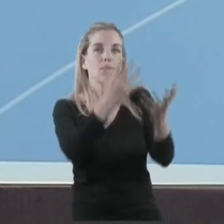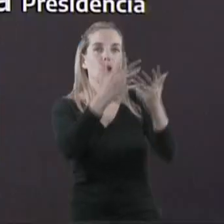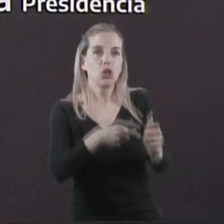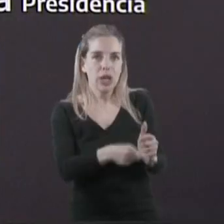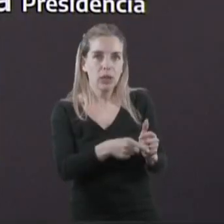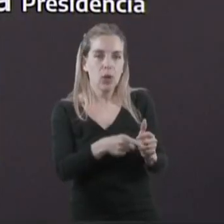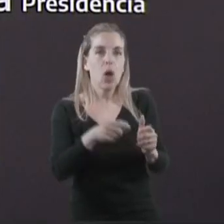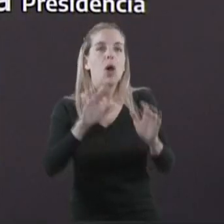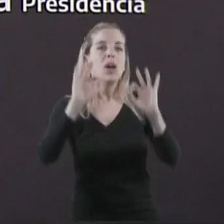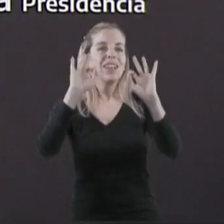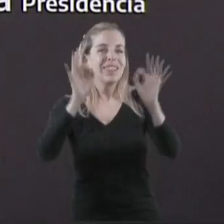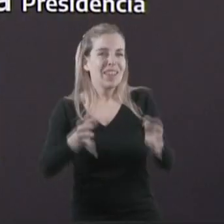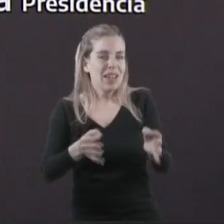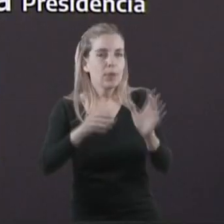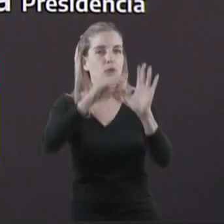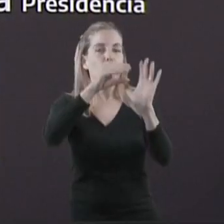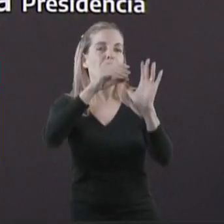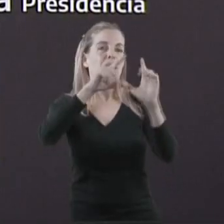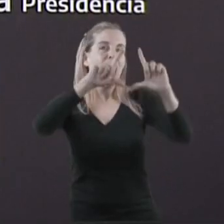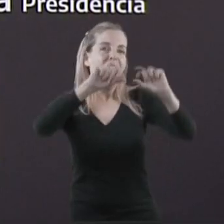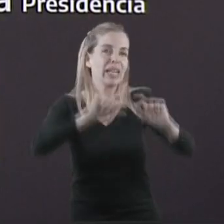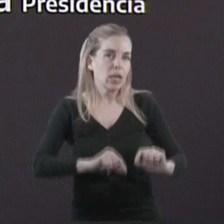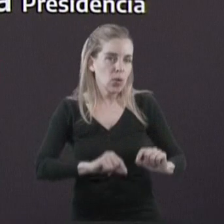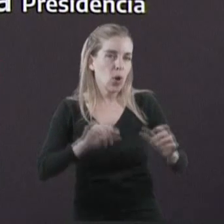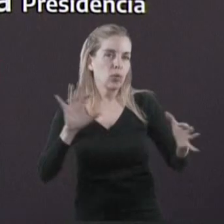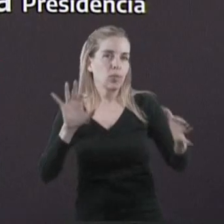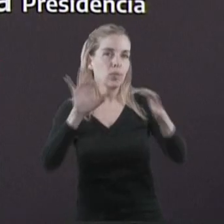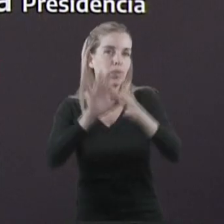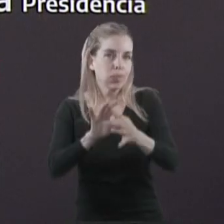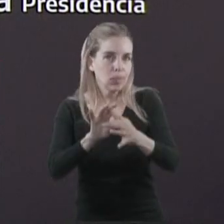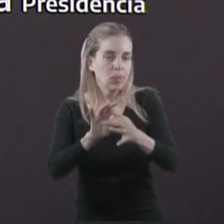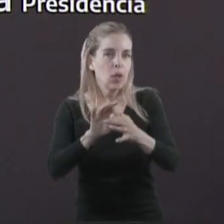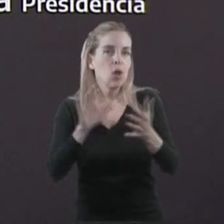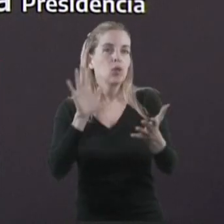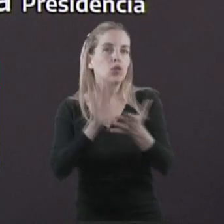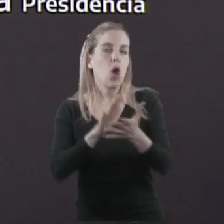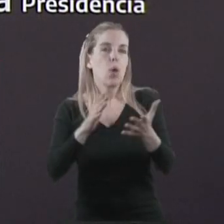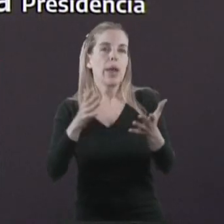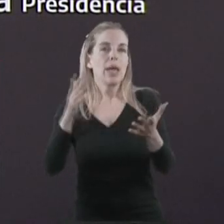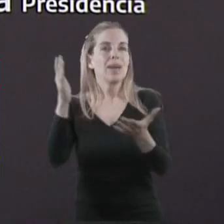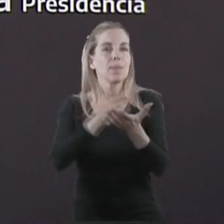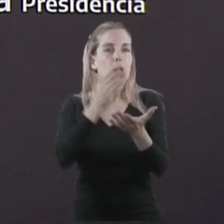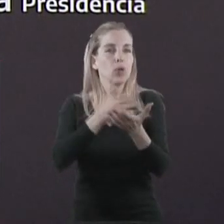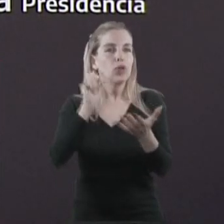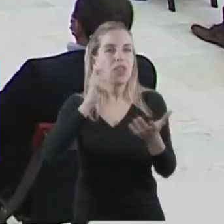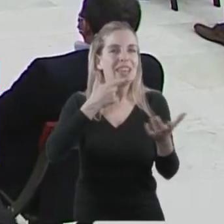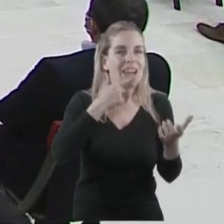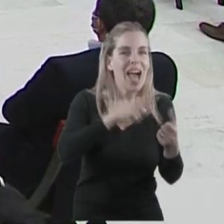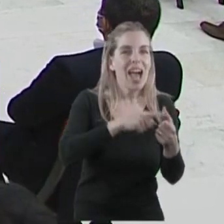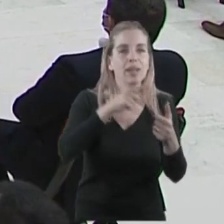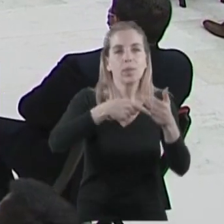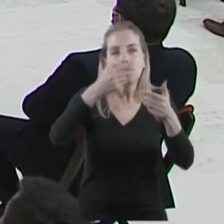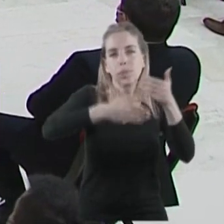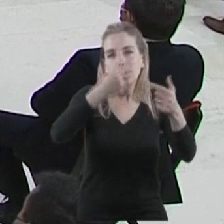quema de combustibles a una estructura en donde prevalece en una mayor fracción la producción de gas, se va dando un paso